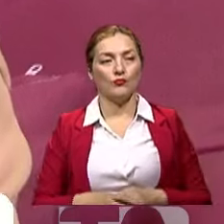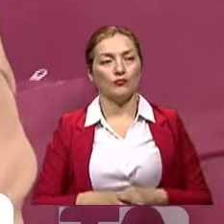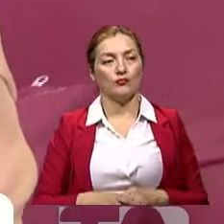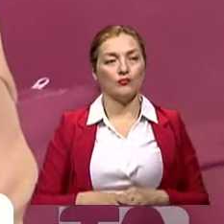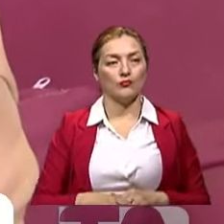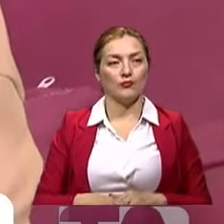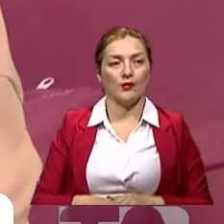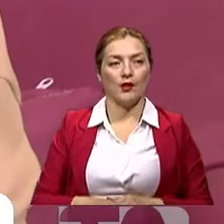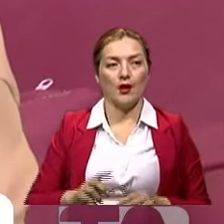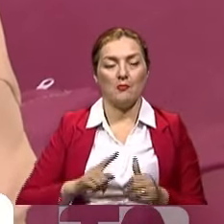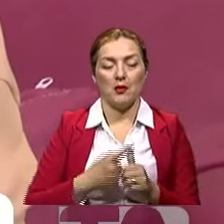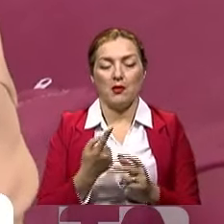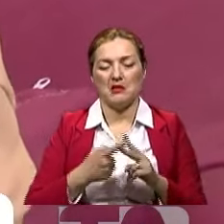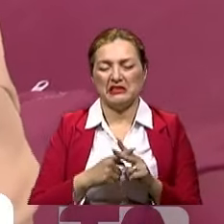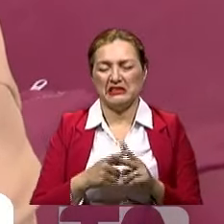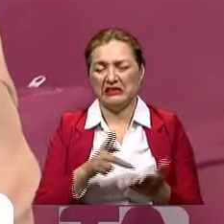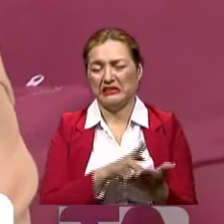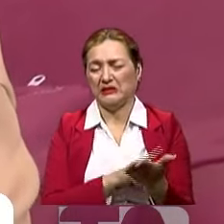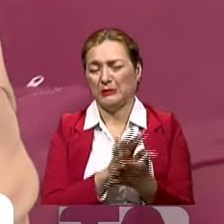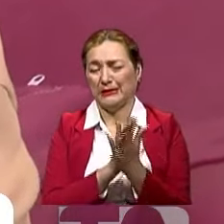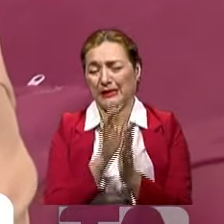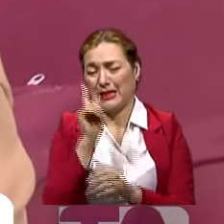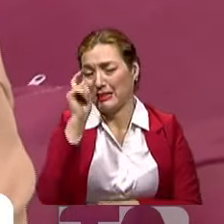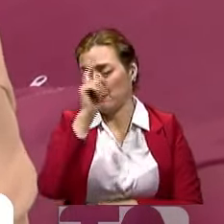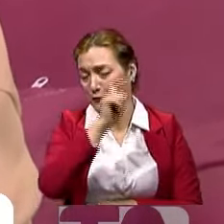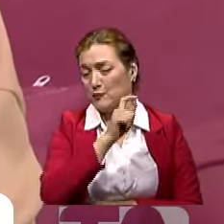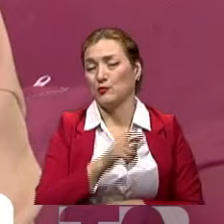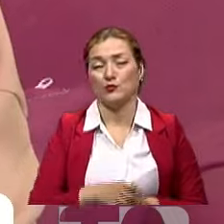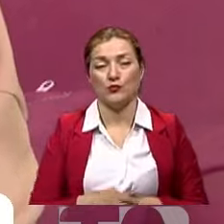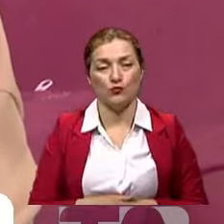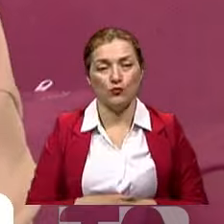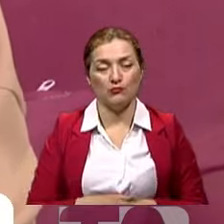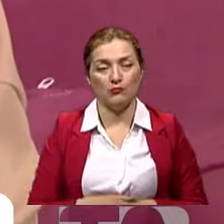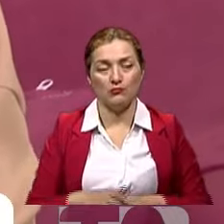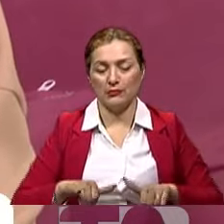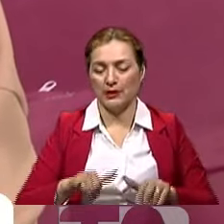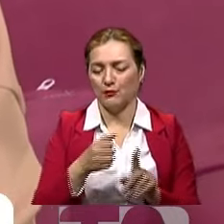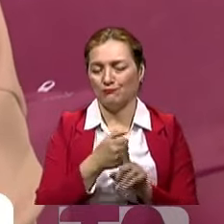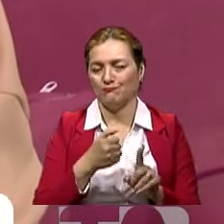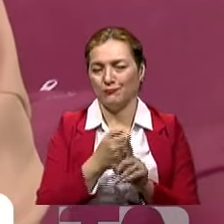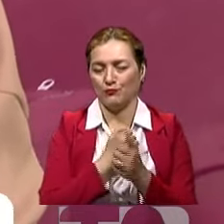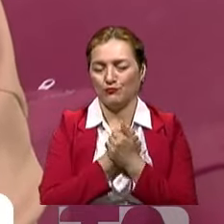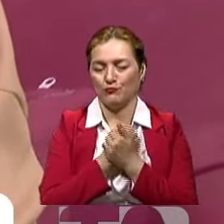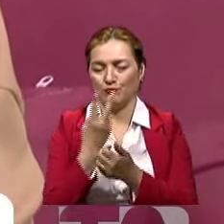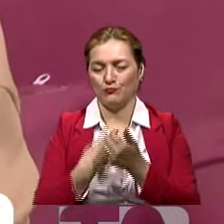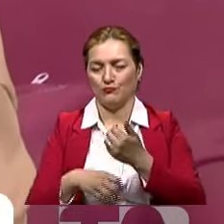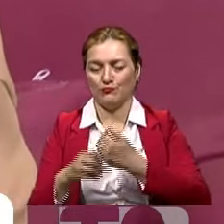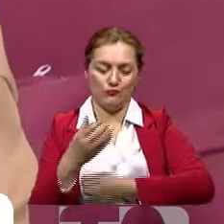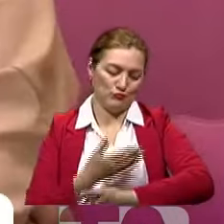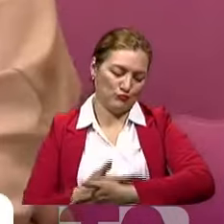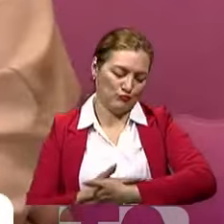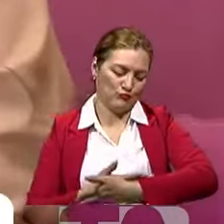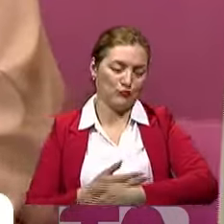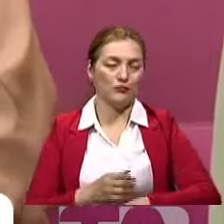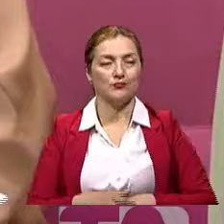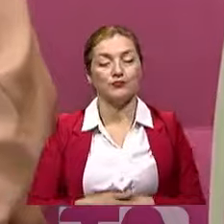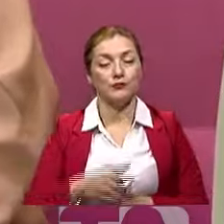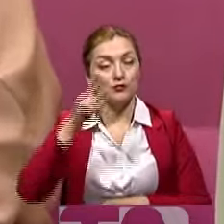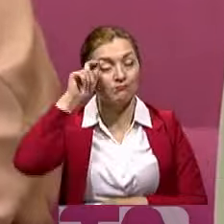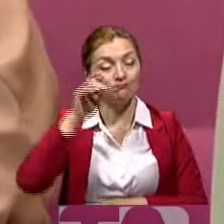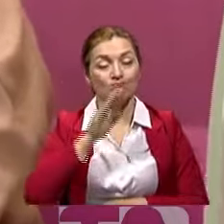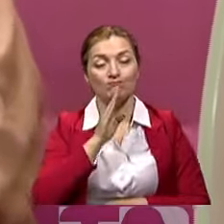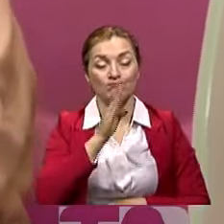estamos acostumbradas, pero yo creo que lo único que nos hace seguir adelante es ese amor que nosotros tenemos a nuestros bebés. Recuerde